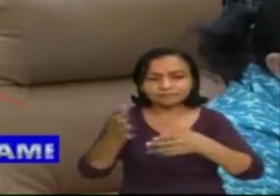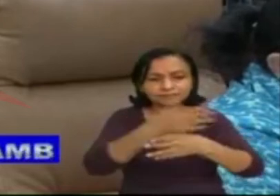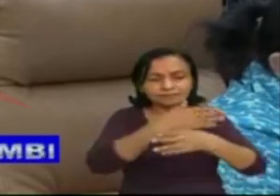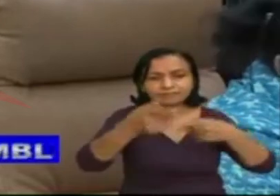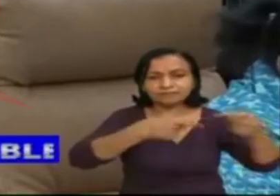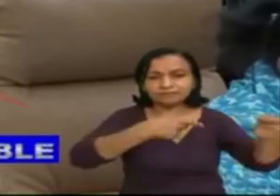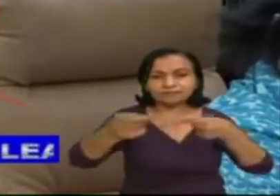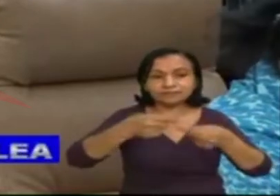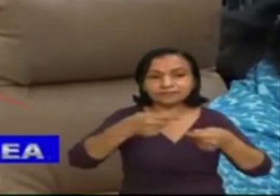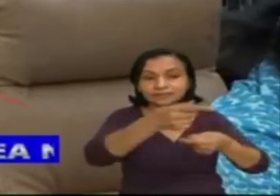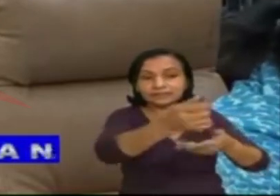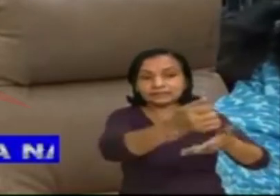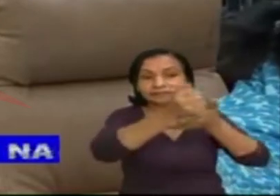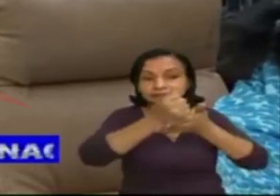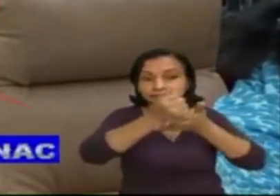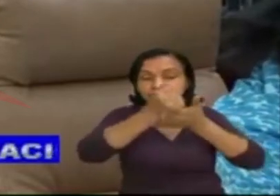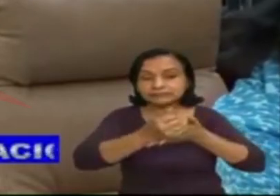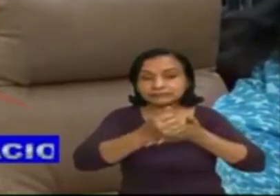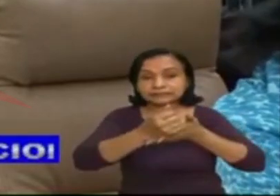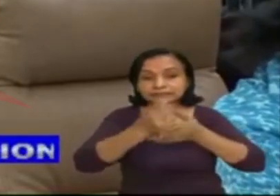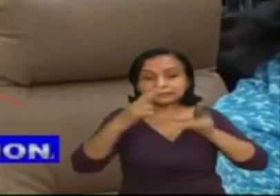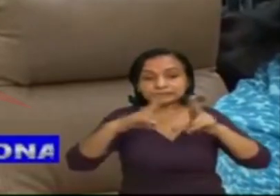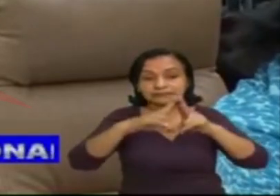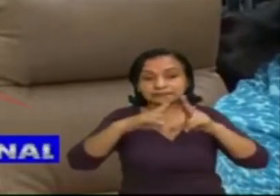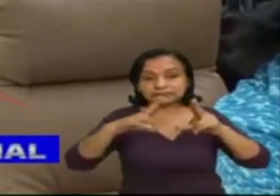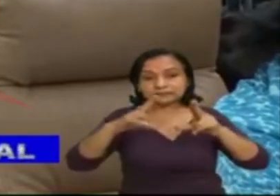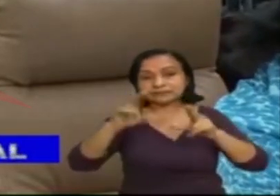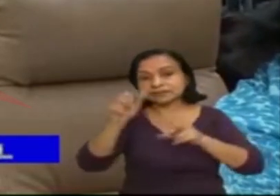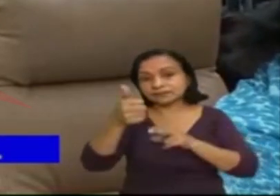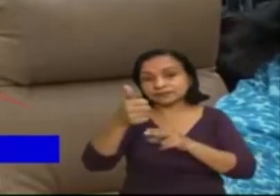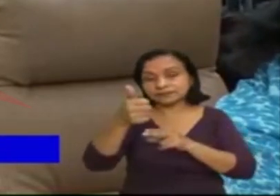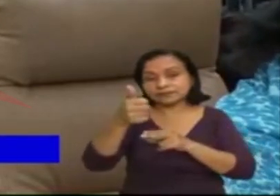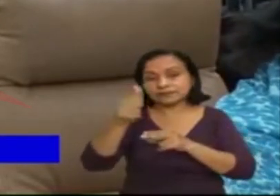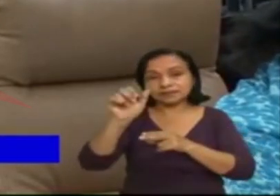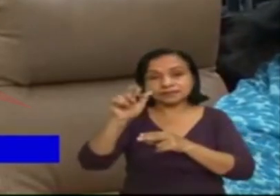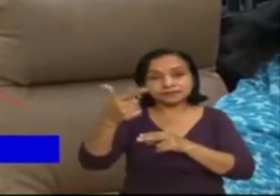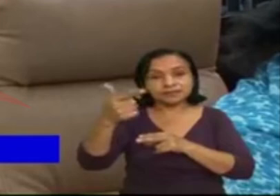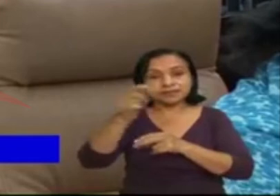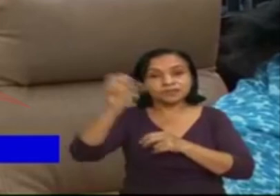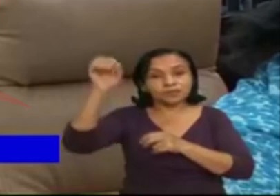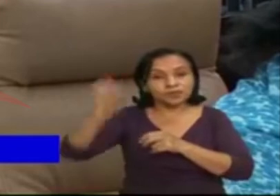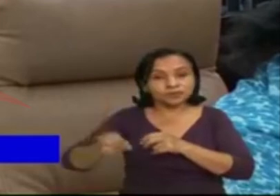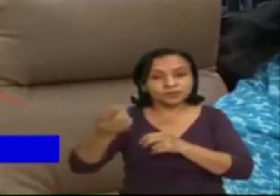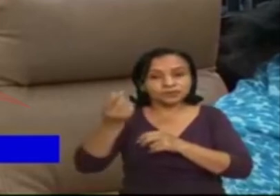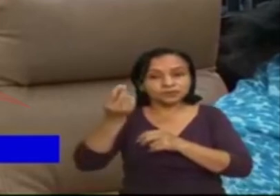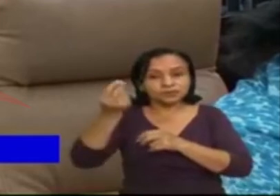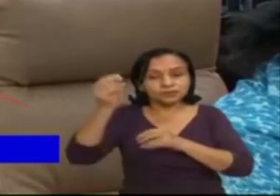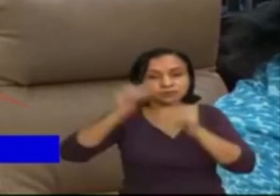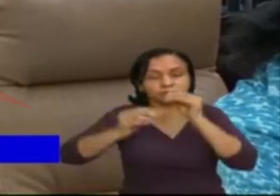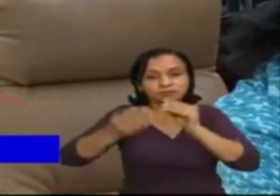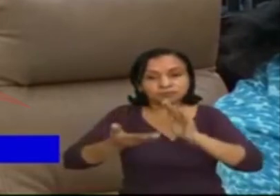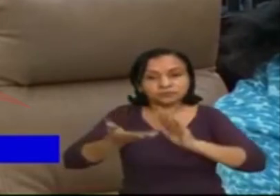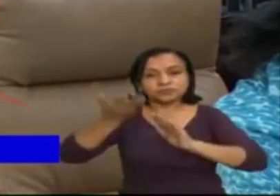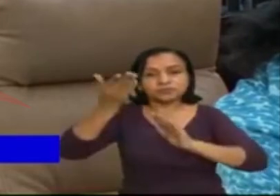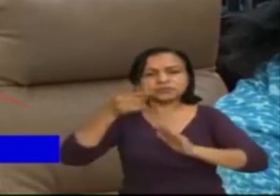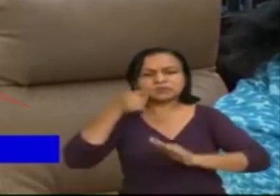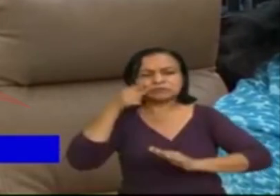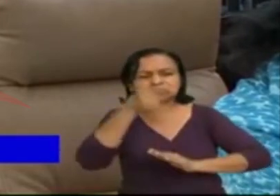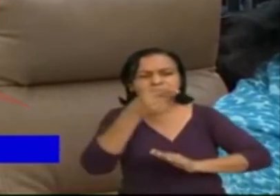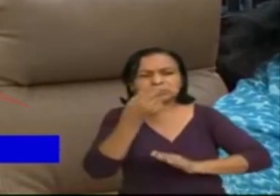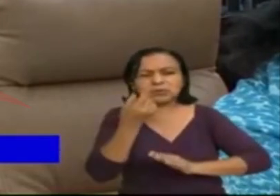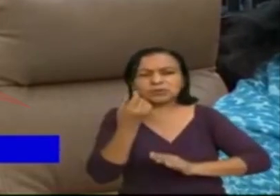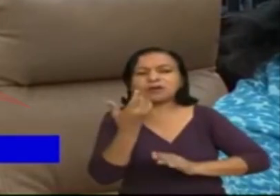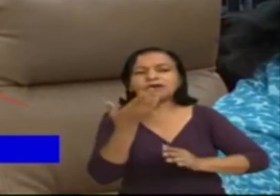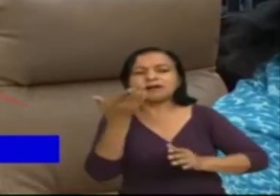los que nos están llevando hoy a cerrar entre un 6 y un 7% de crecimiento positivo, para que le duela.